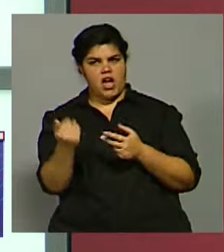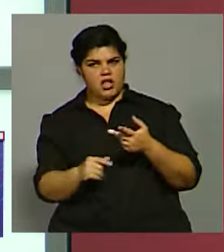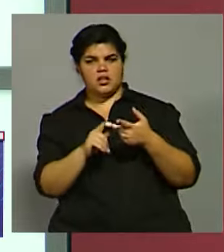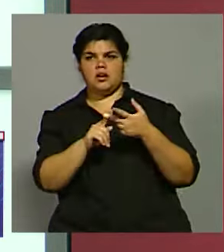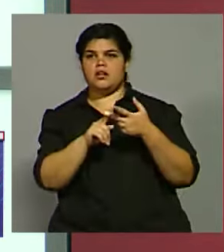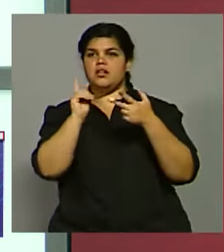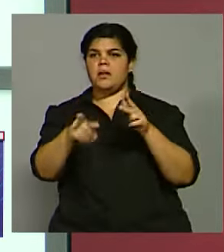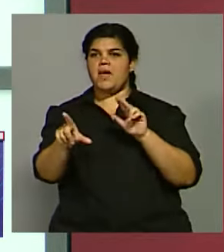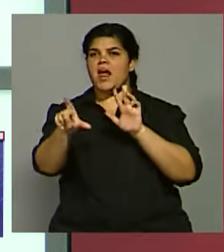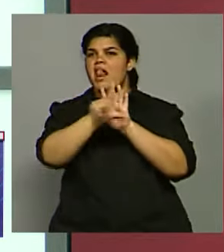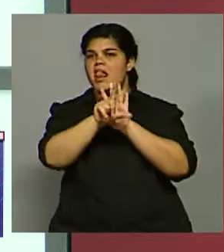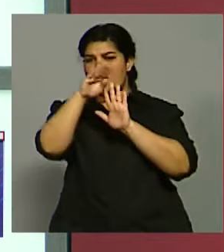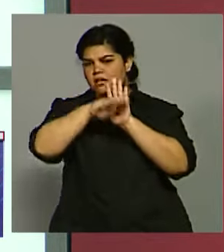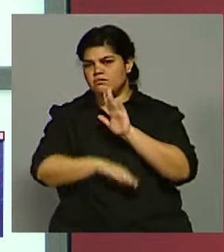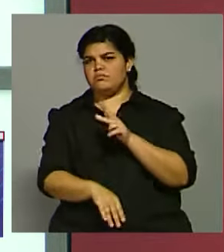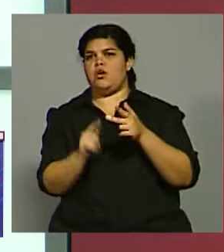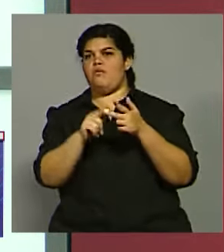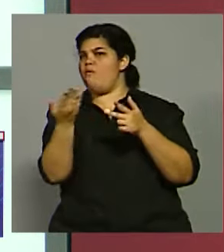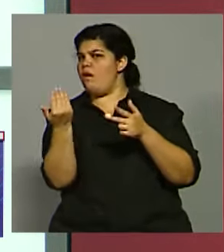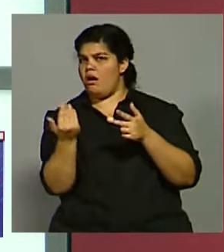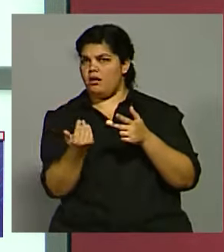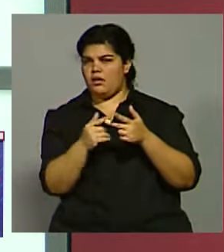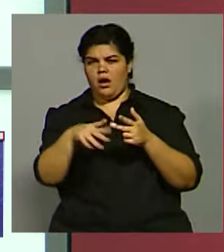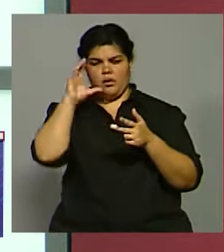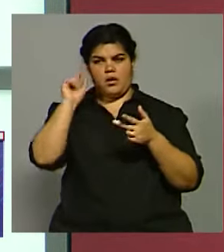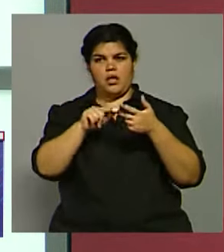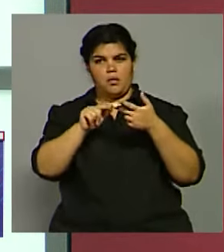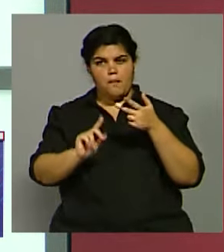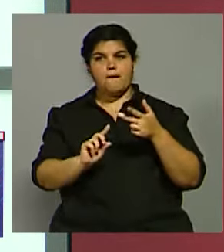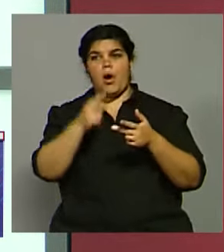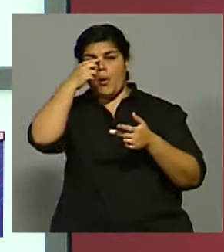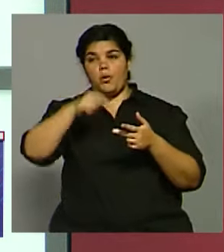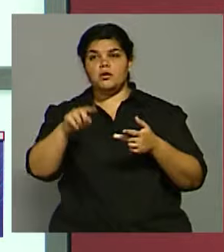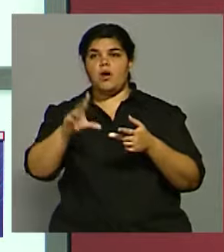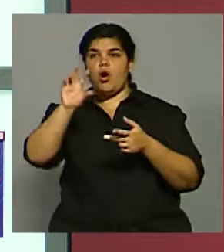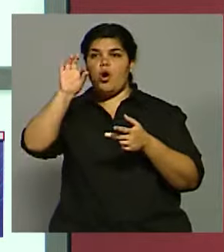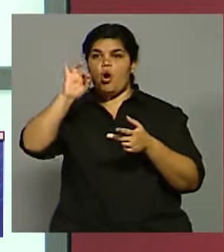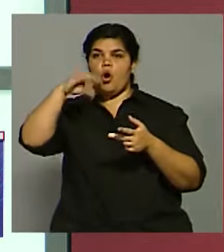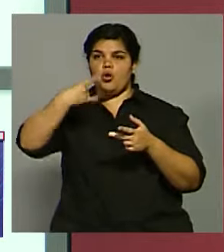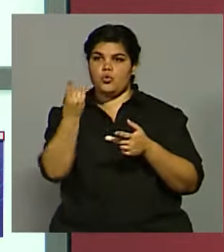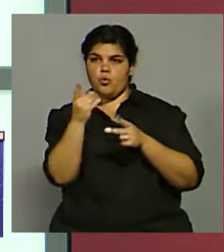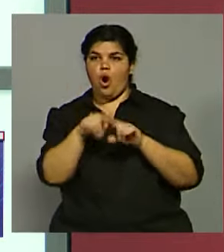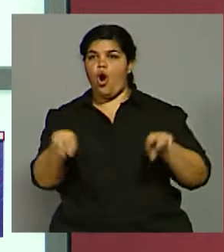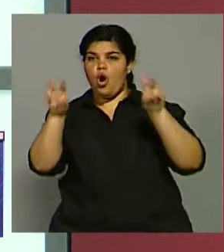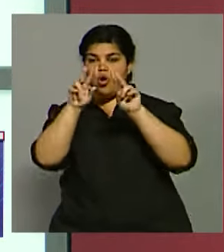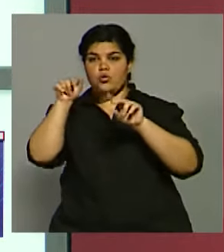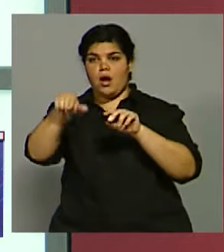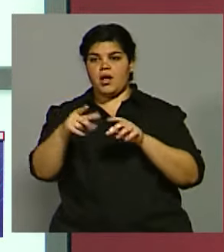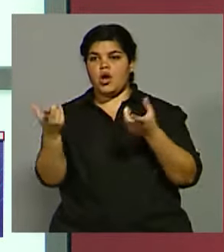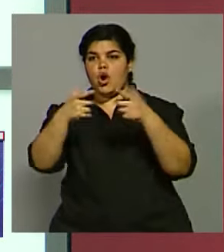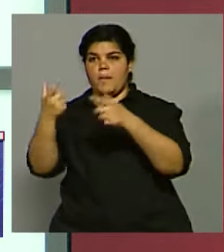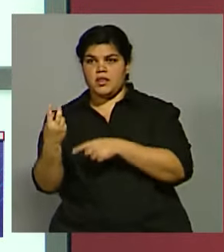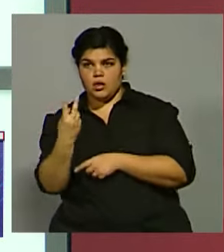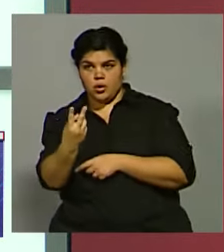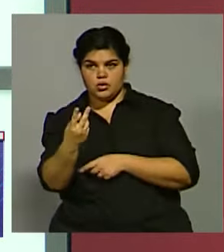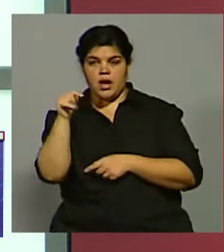la normativa. Recordemos respecto a este último punto que la ONU, siempre lo recordamos, a través de dos comités, el que